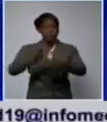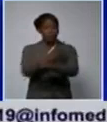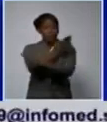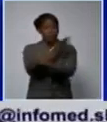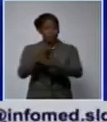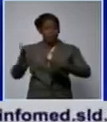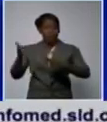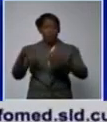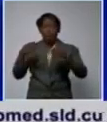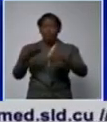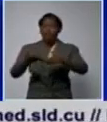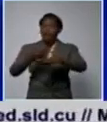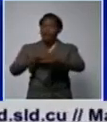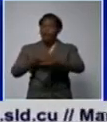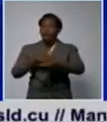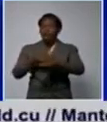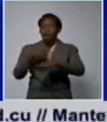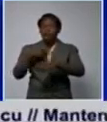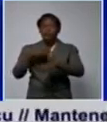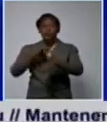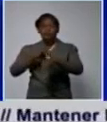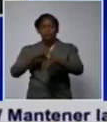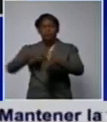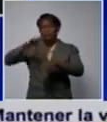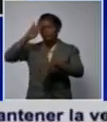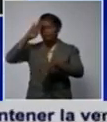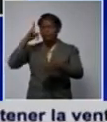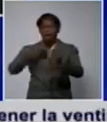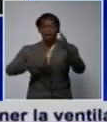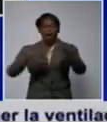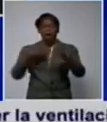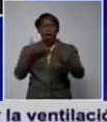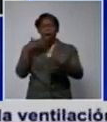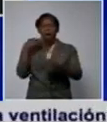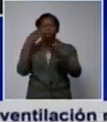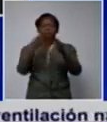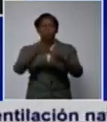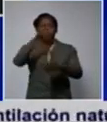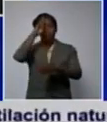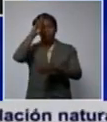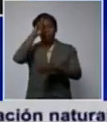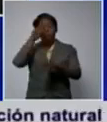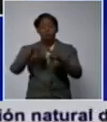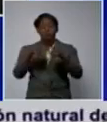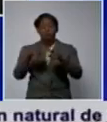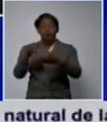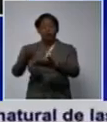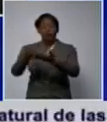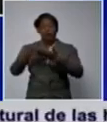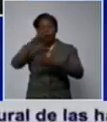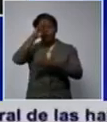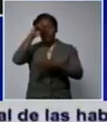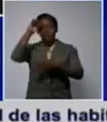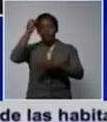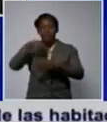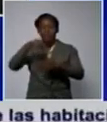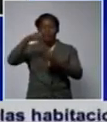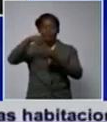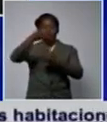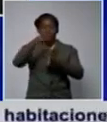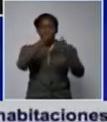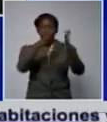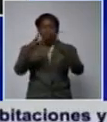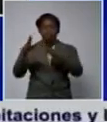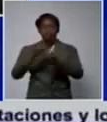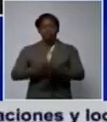que sea el médico el que pueda diferenciar, ingresar y aplicar los tratamientos. Hay una